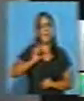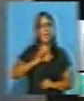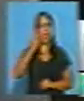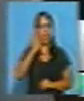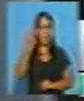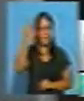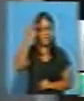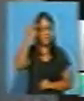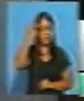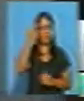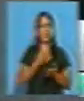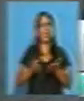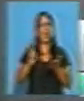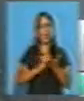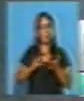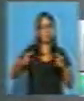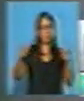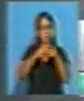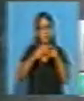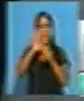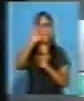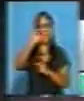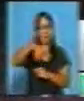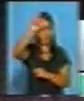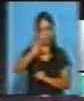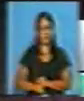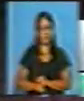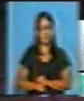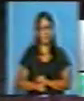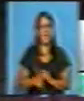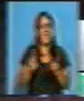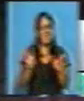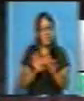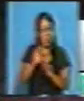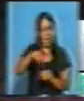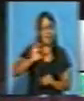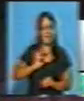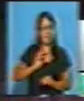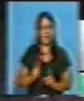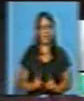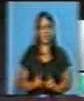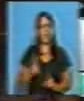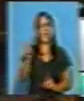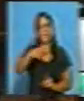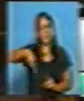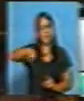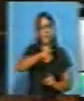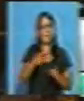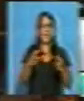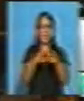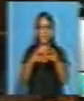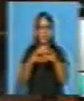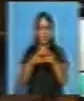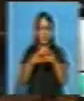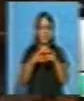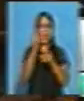2018 vamos a realizar labor parlamentaria los martes, como lo hacíamos este año, y también las sesiones van a ser los jueves a partir de las